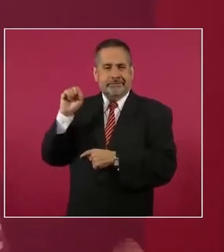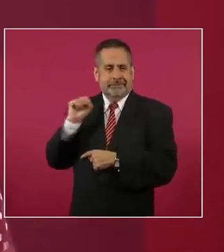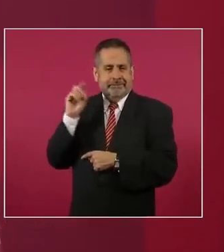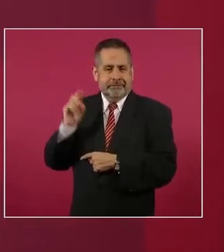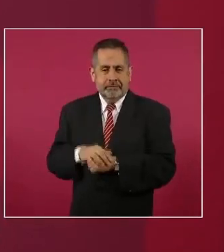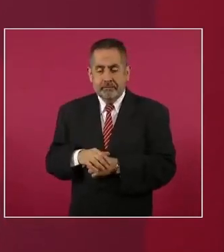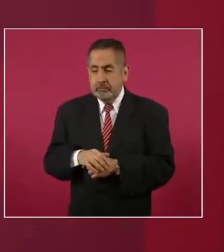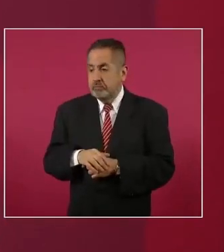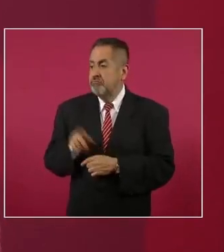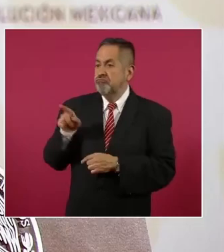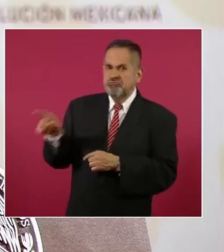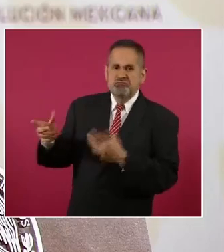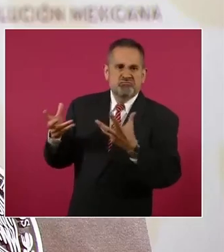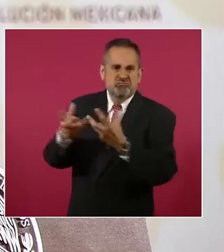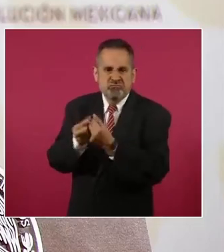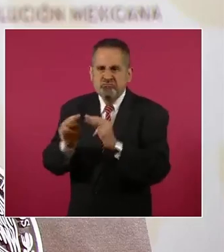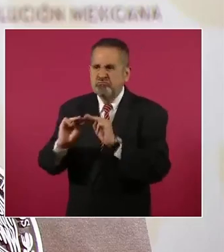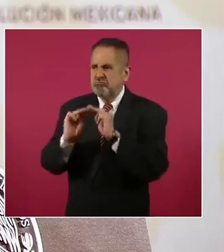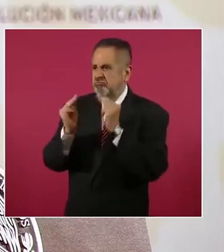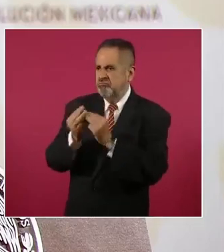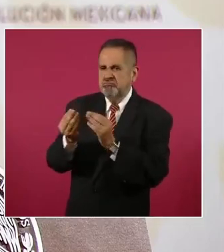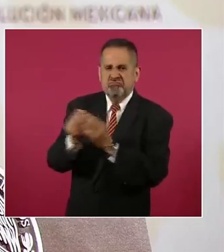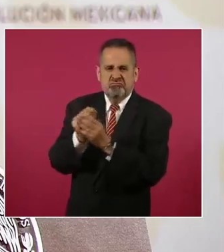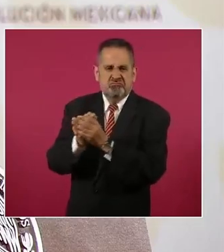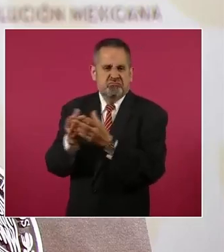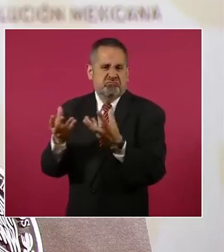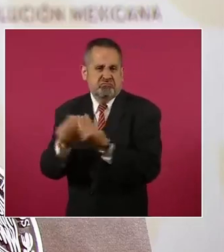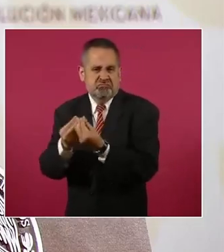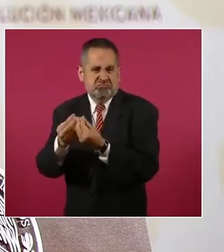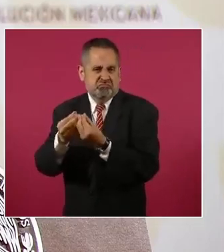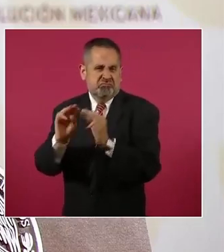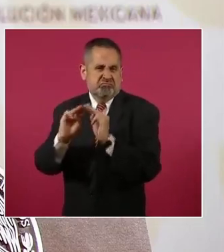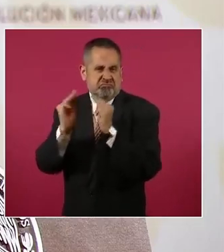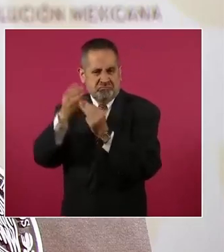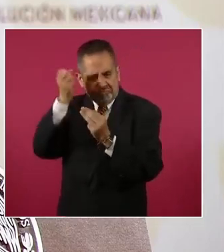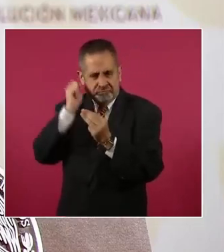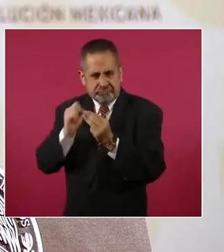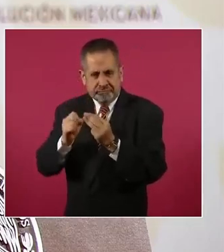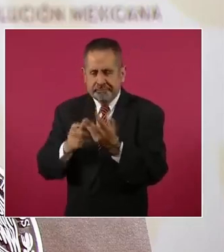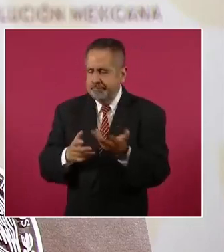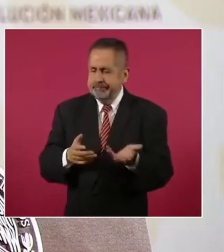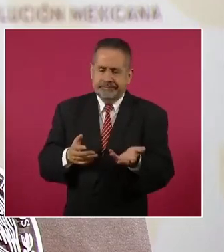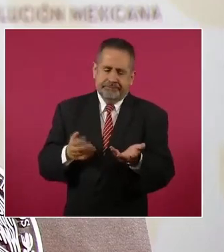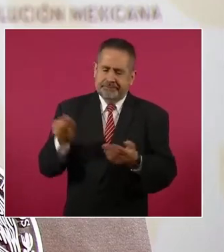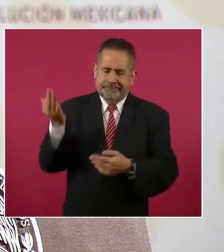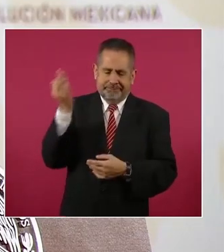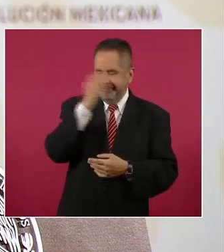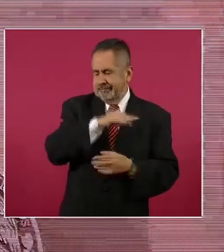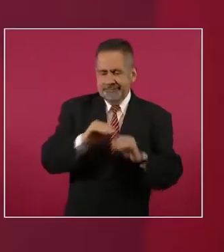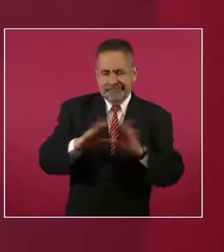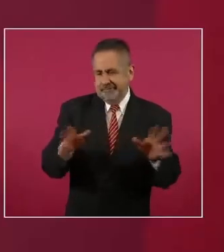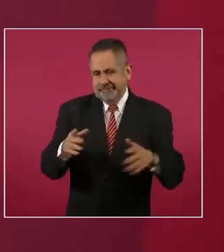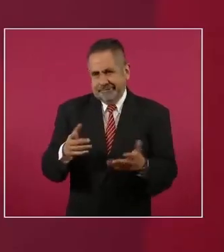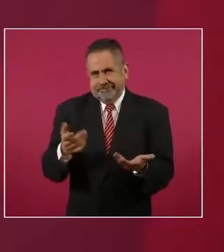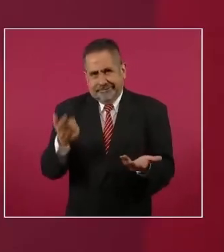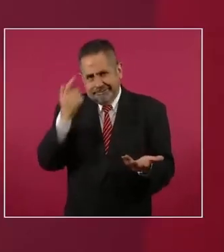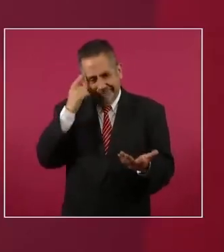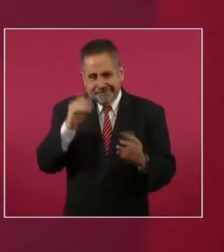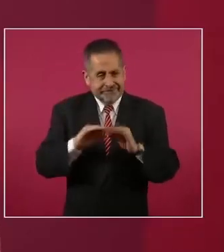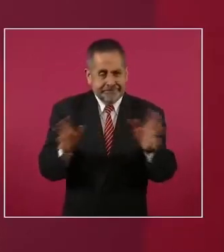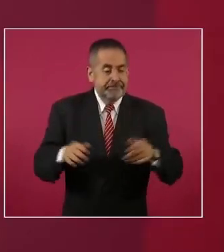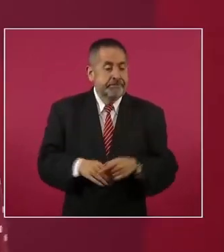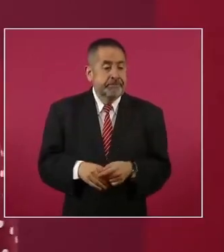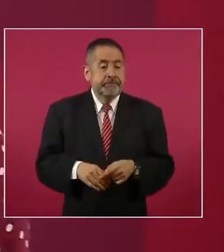dizque para reunirse con miembros del cártel de Sinaloa, pero bueno, esto es falso, por supuesto. Y pues